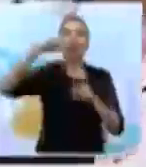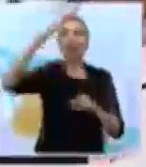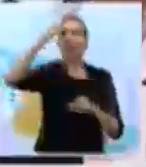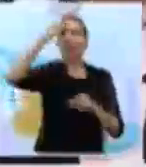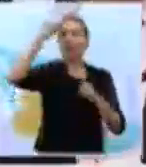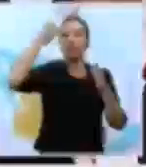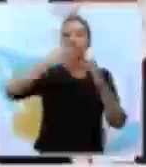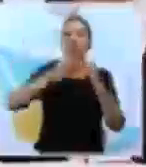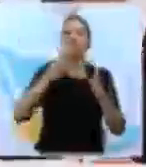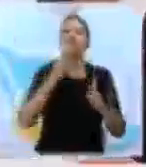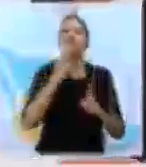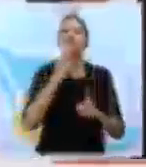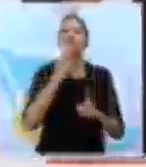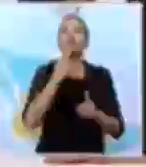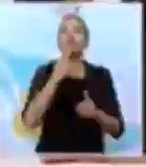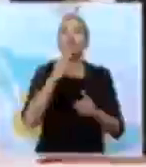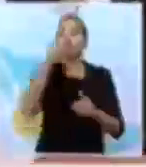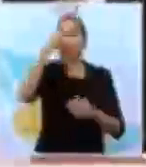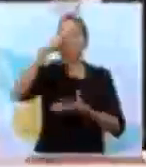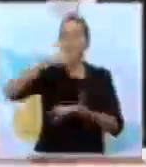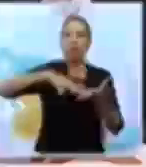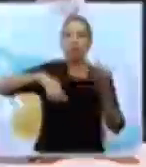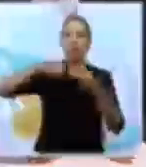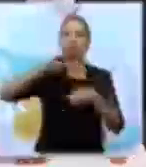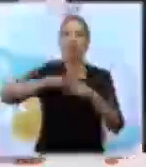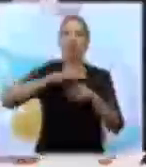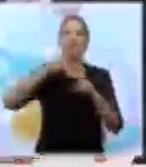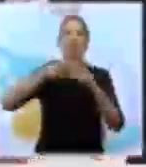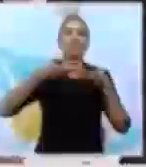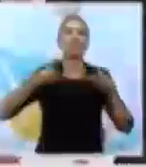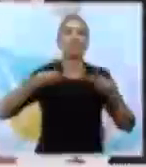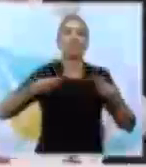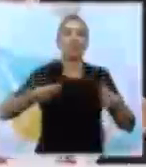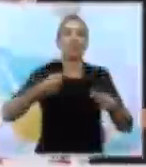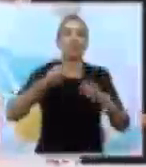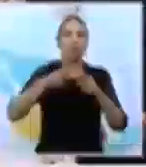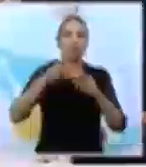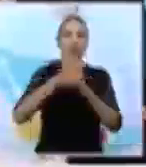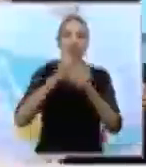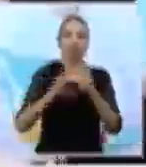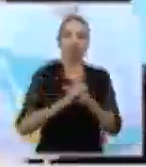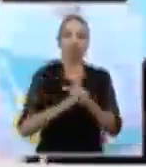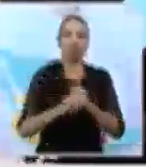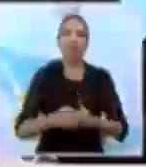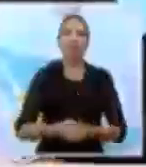son útiles para la formación de insumos legislativos.